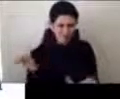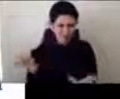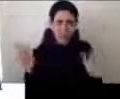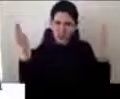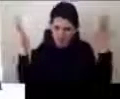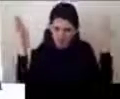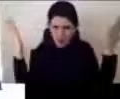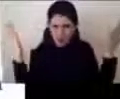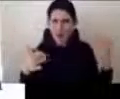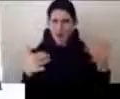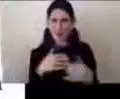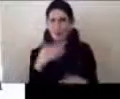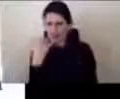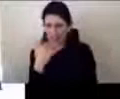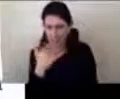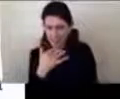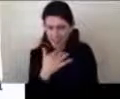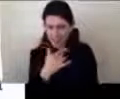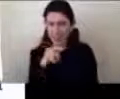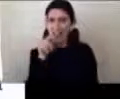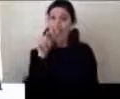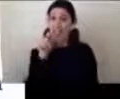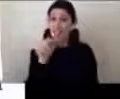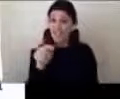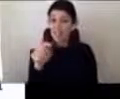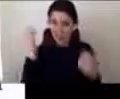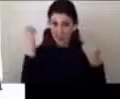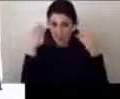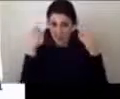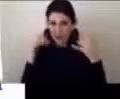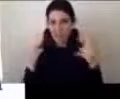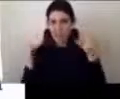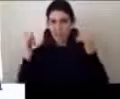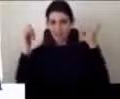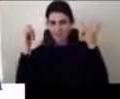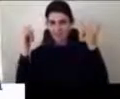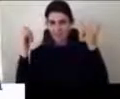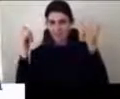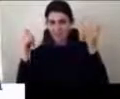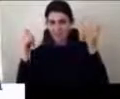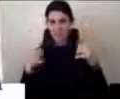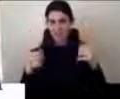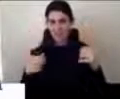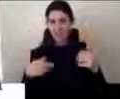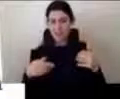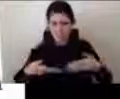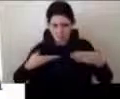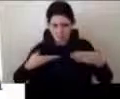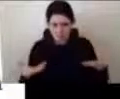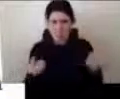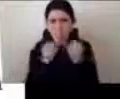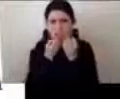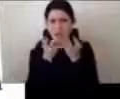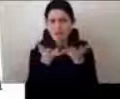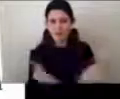aplaudan, ríanse, porque ese es el aprendizaje gozoso. Manifiéstense nomás. Bueno, es